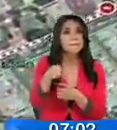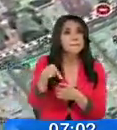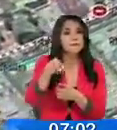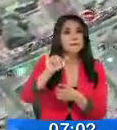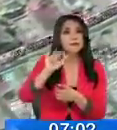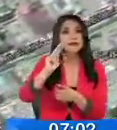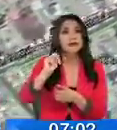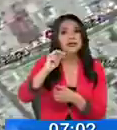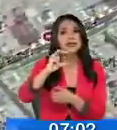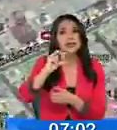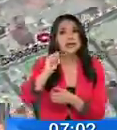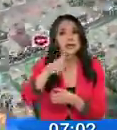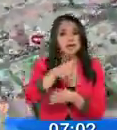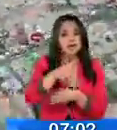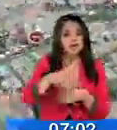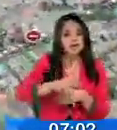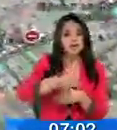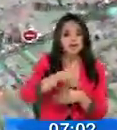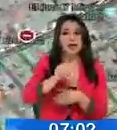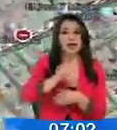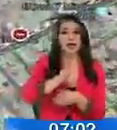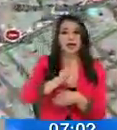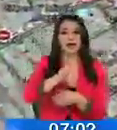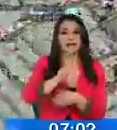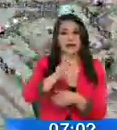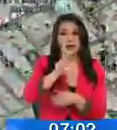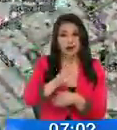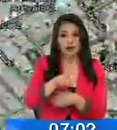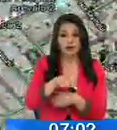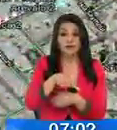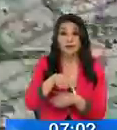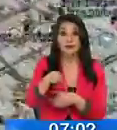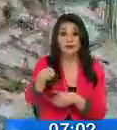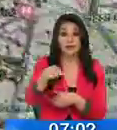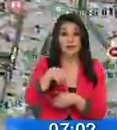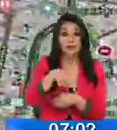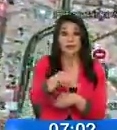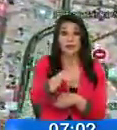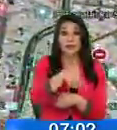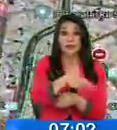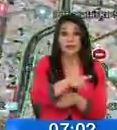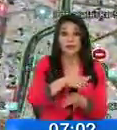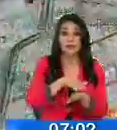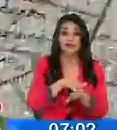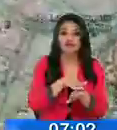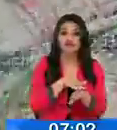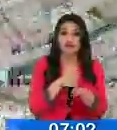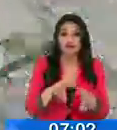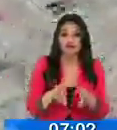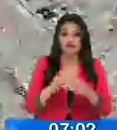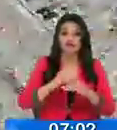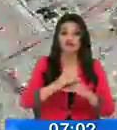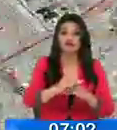Inca y Miguel Arévalo, está con tráfico. Recordemos que estas vías están siendo repavimentadas y es por eso también el